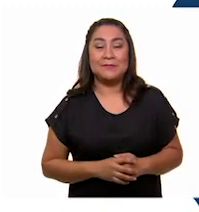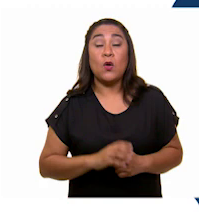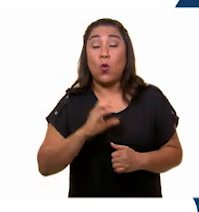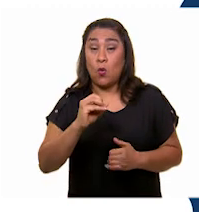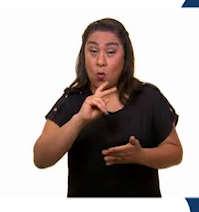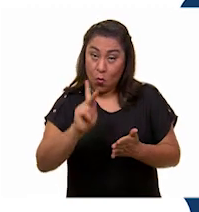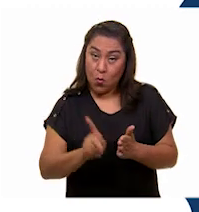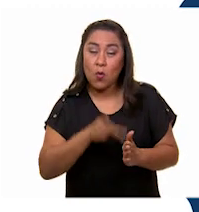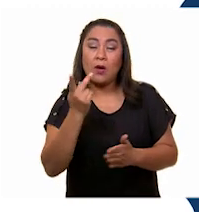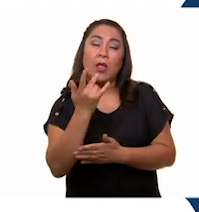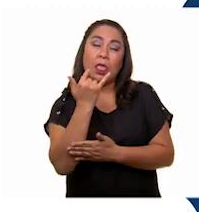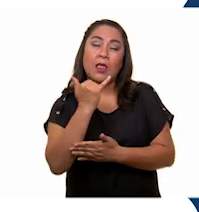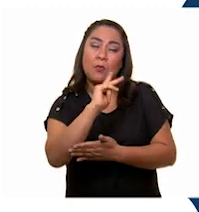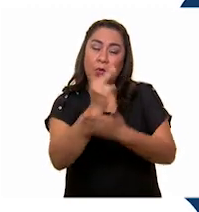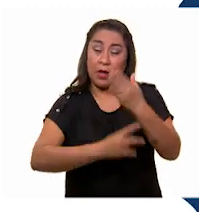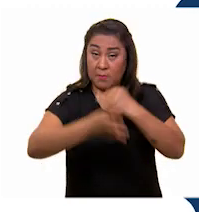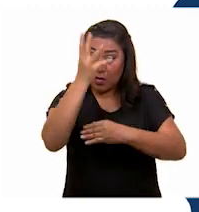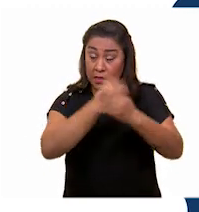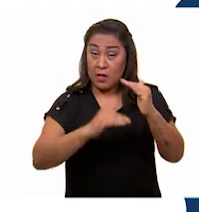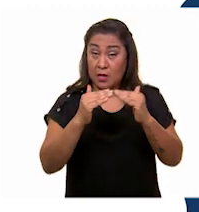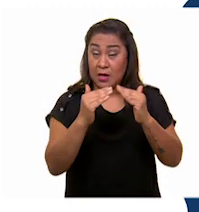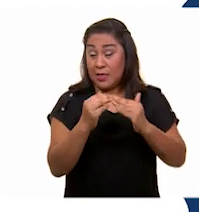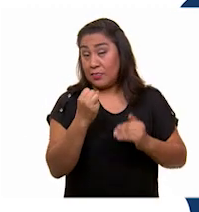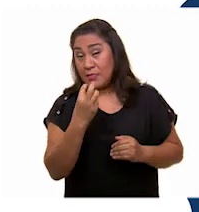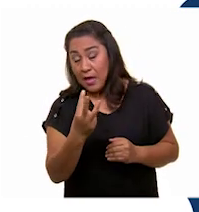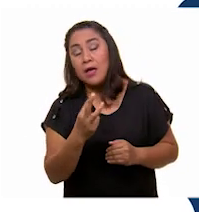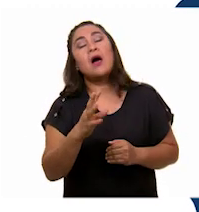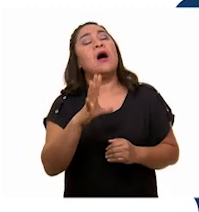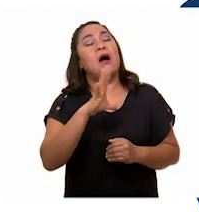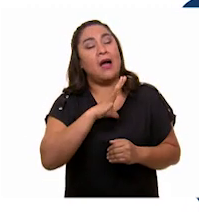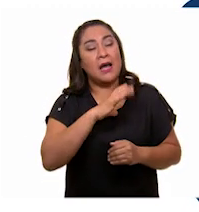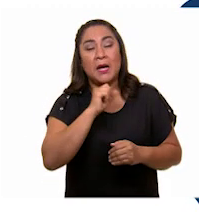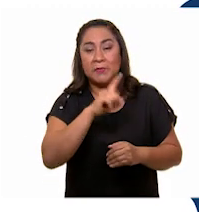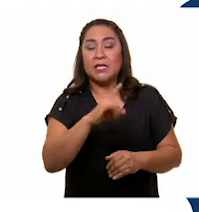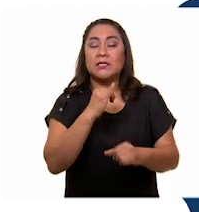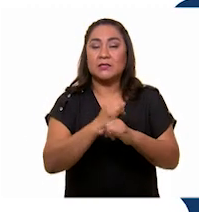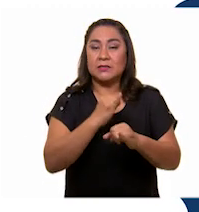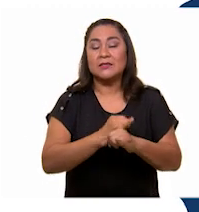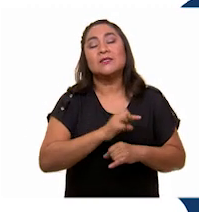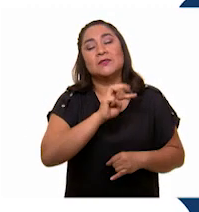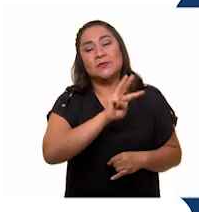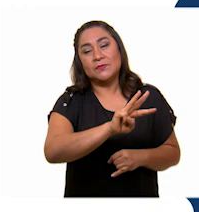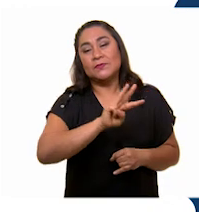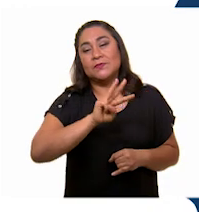Si quieres volver a ver los programas de Aprende en Casa, los puedes encontrar en la siguiente liga: